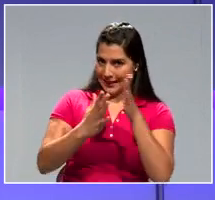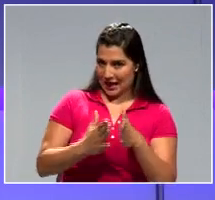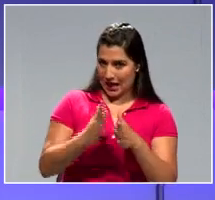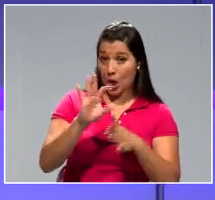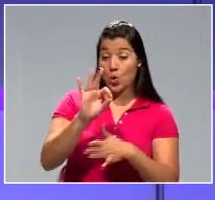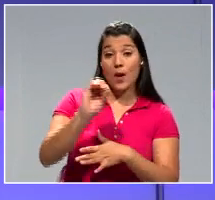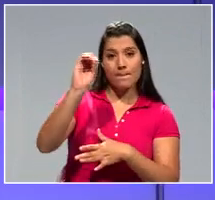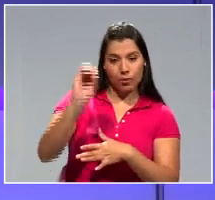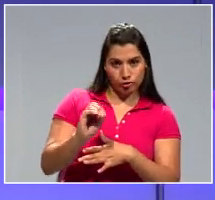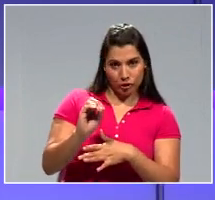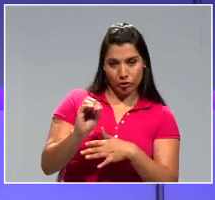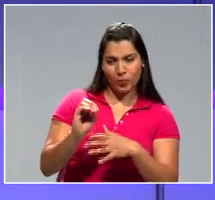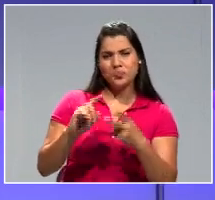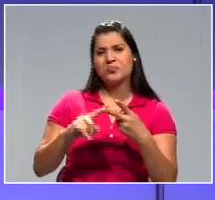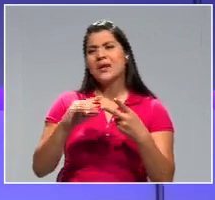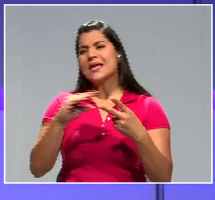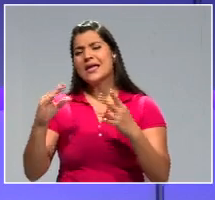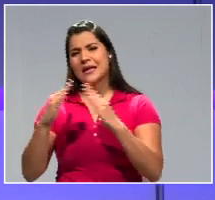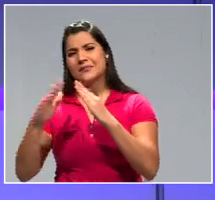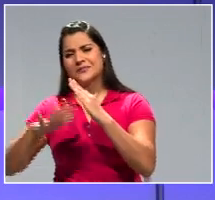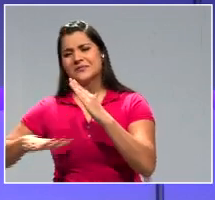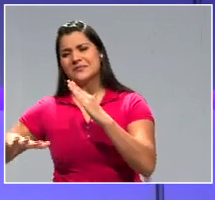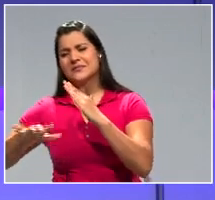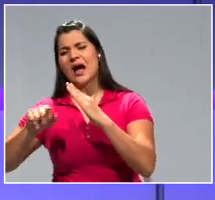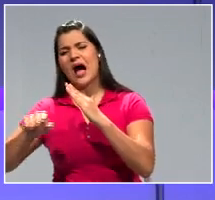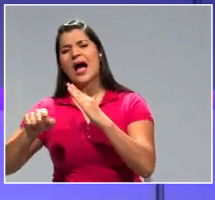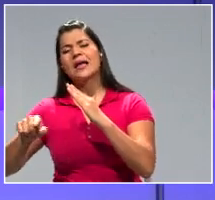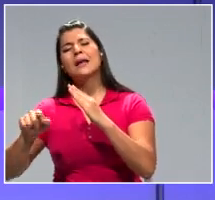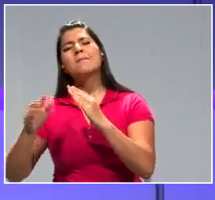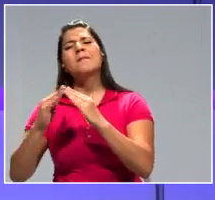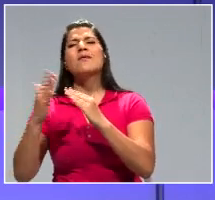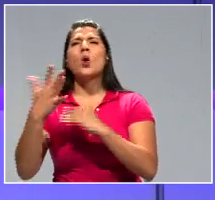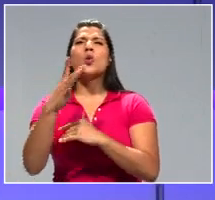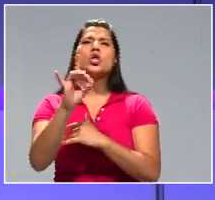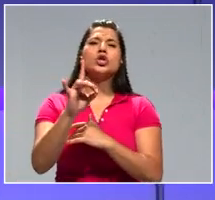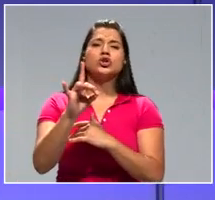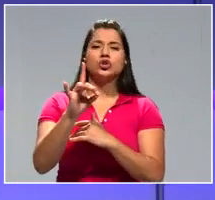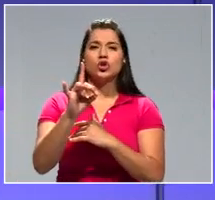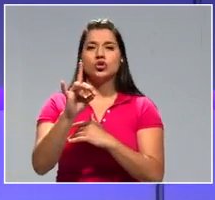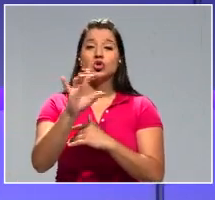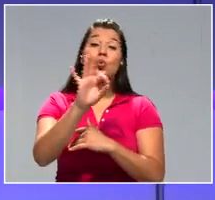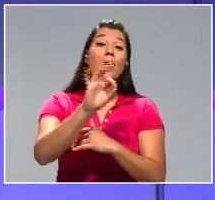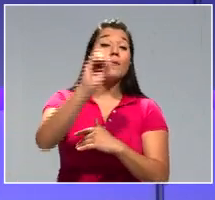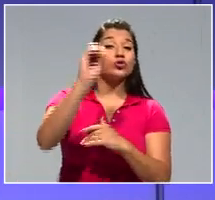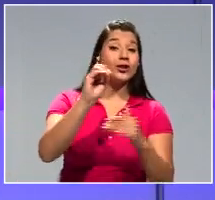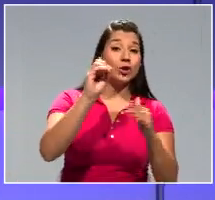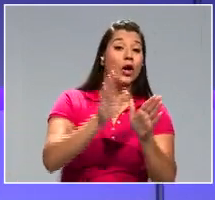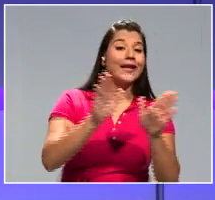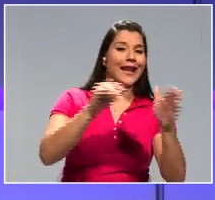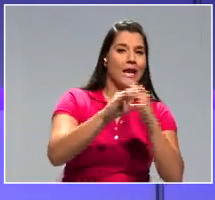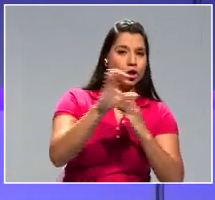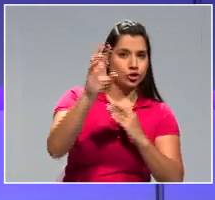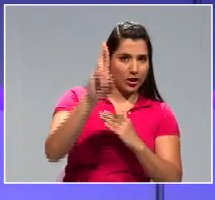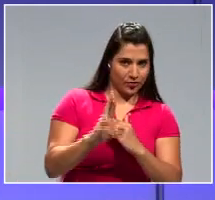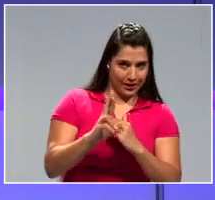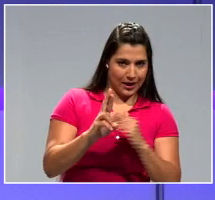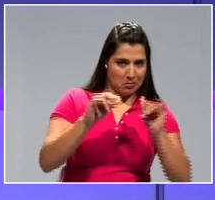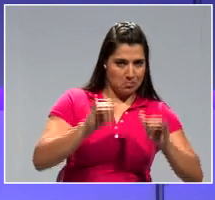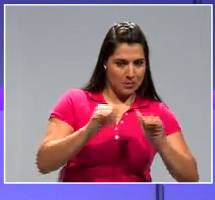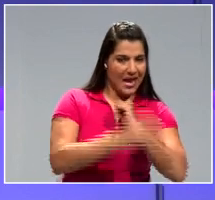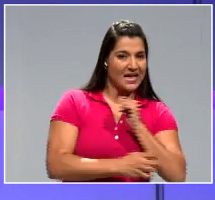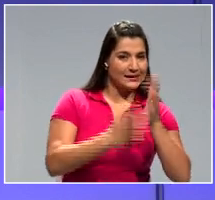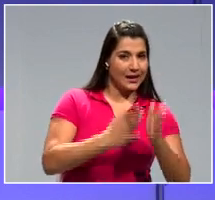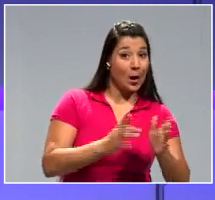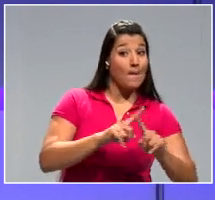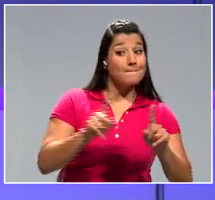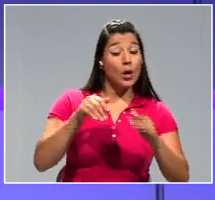los precarios se estima que son alrededor del 18-20%, pero un 80% son costarricenses, ¿verdad? Entonces no es cierto que